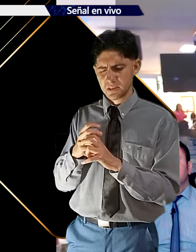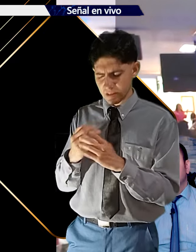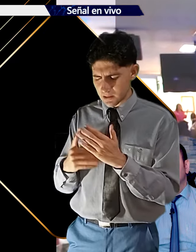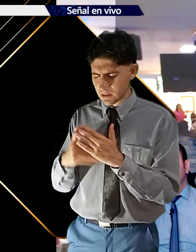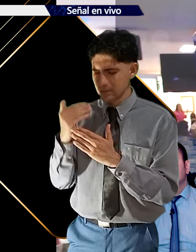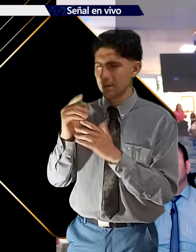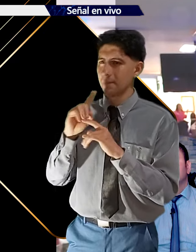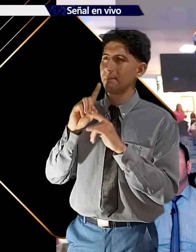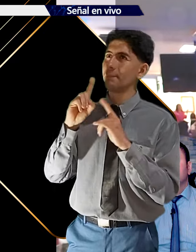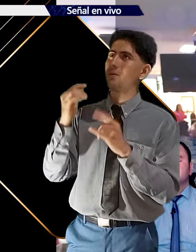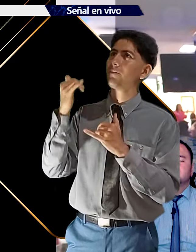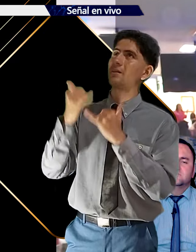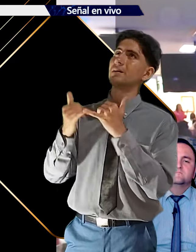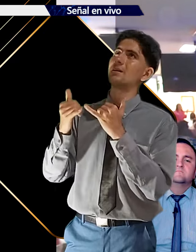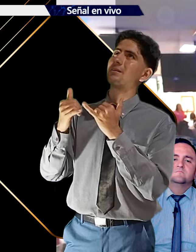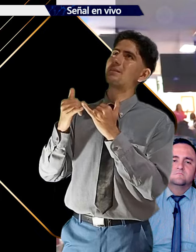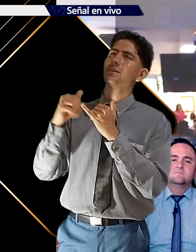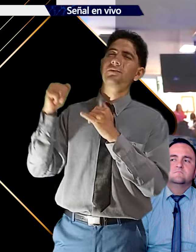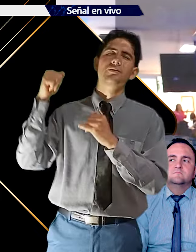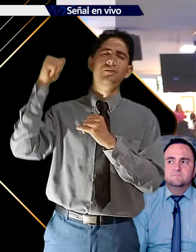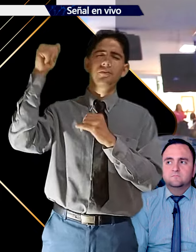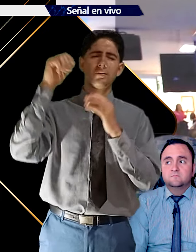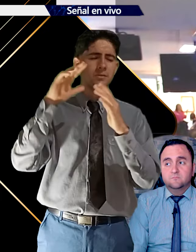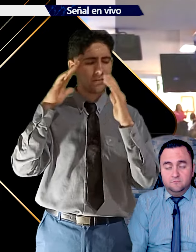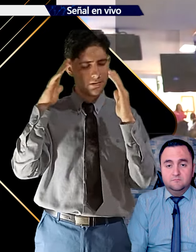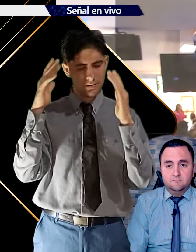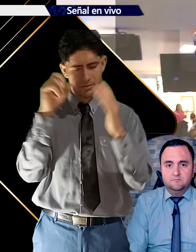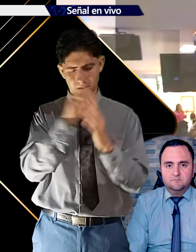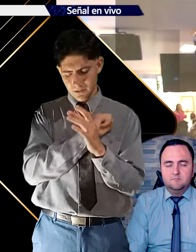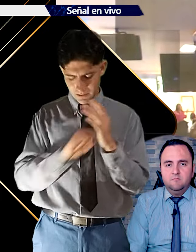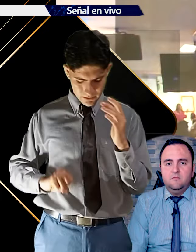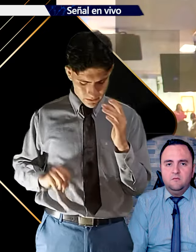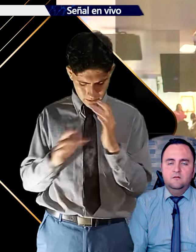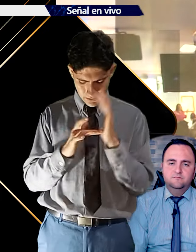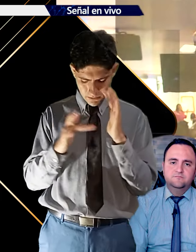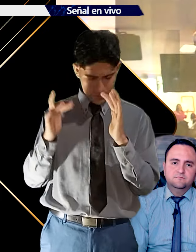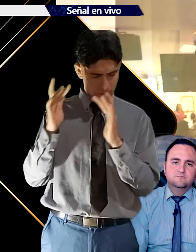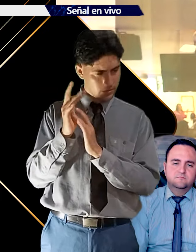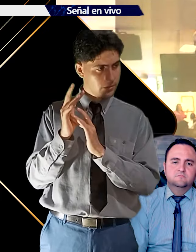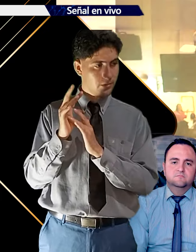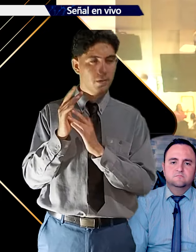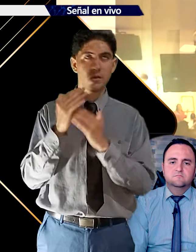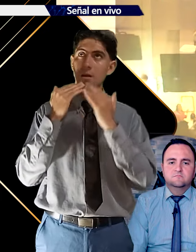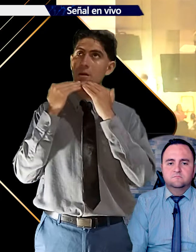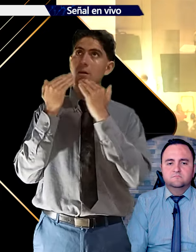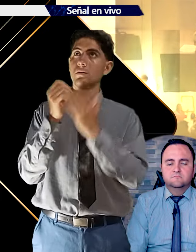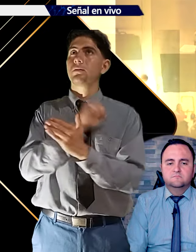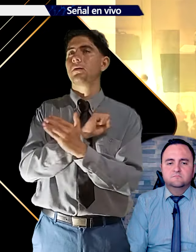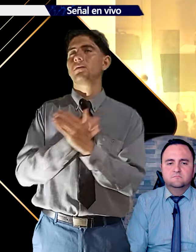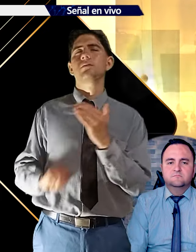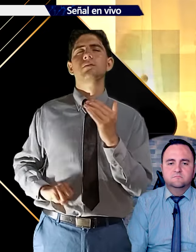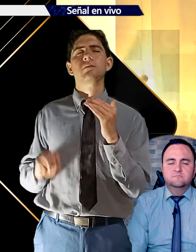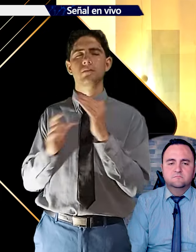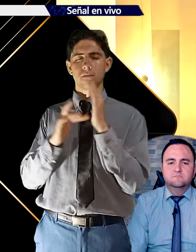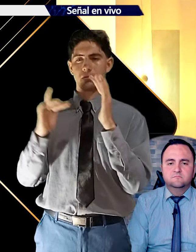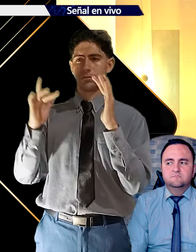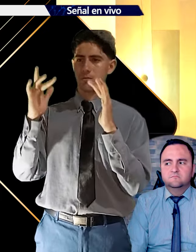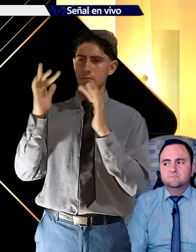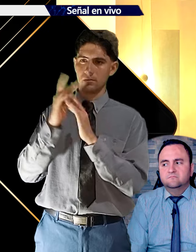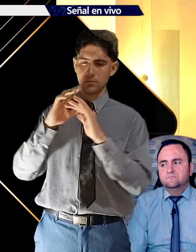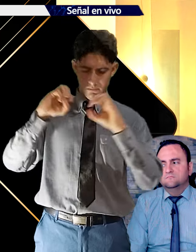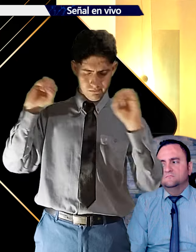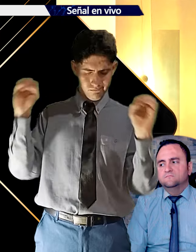porque aunque tu comienzo fue pequeño, tu final será grande, y aquel que comenzó la obra la va a perfeccionar. ¿Alguien